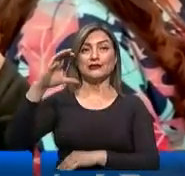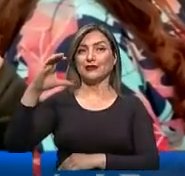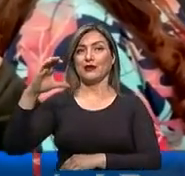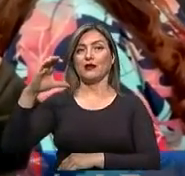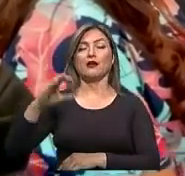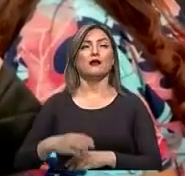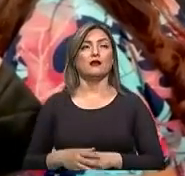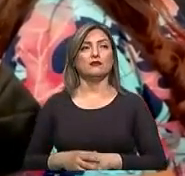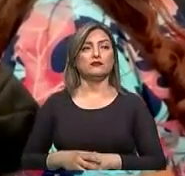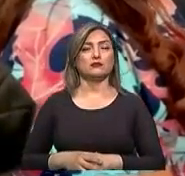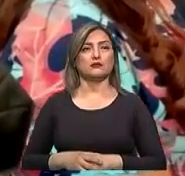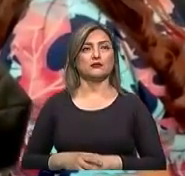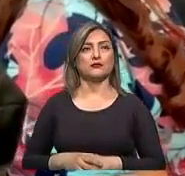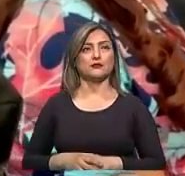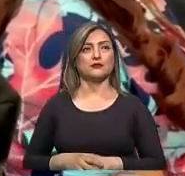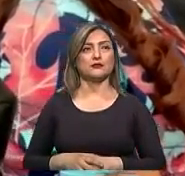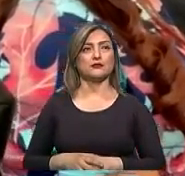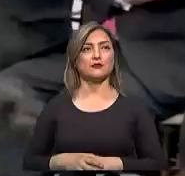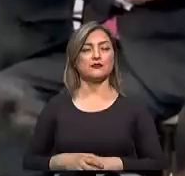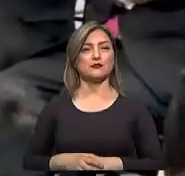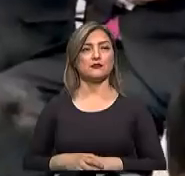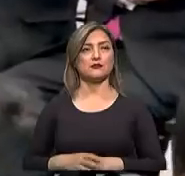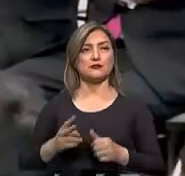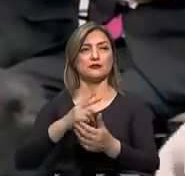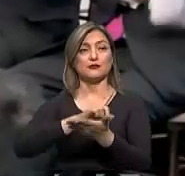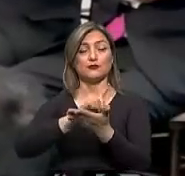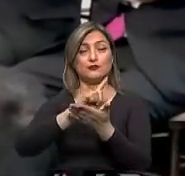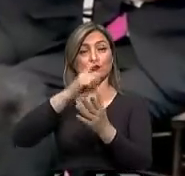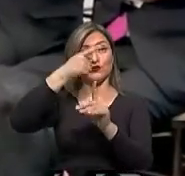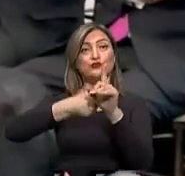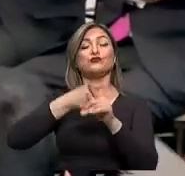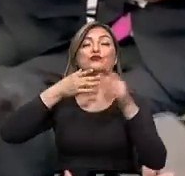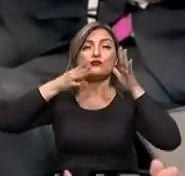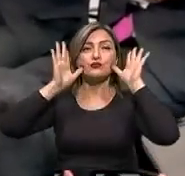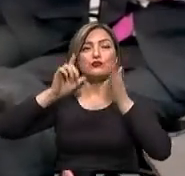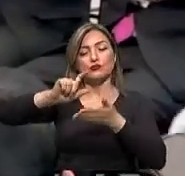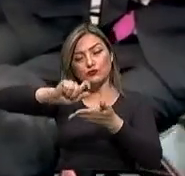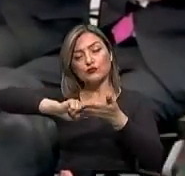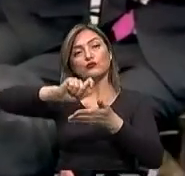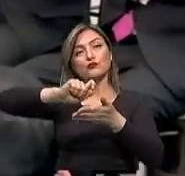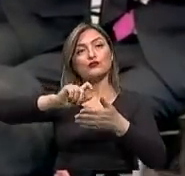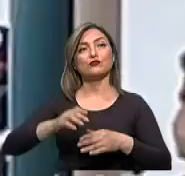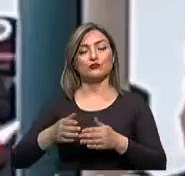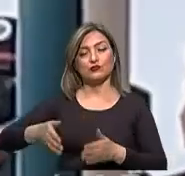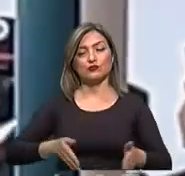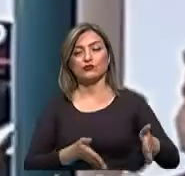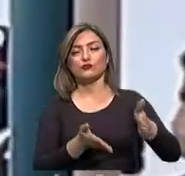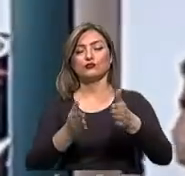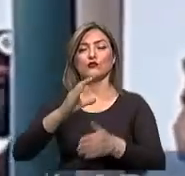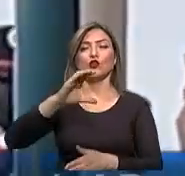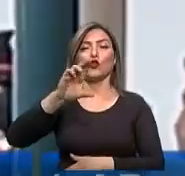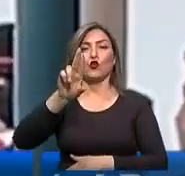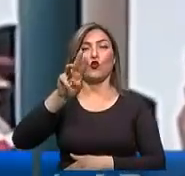va a firmar en la segunda semana del mes de diciembre la vía